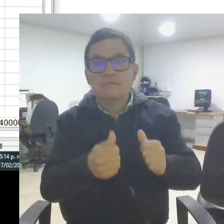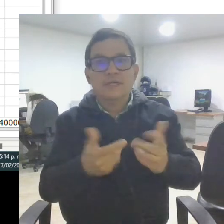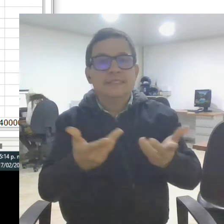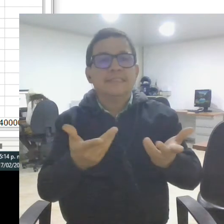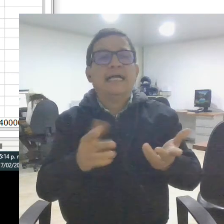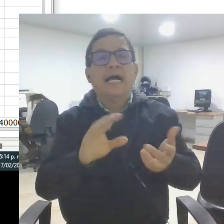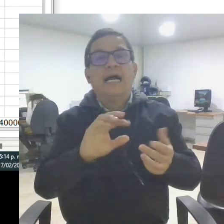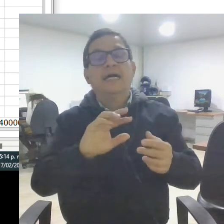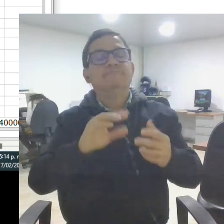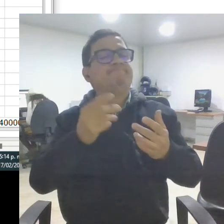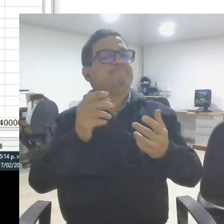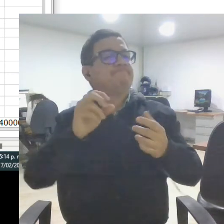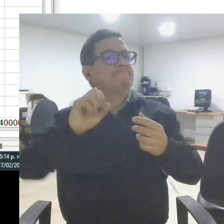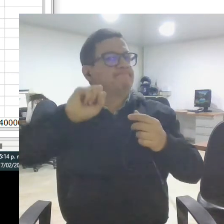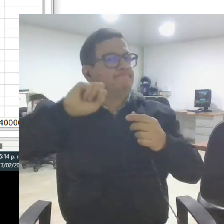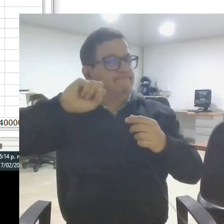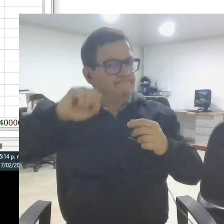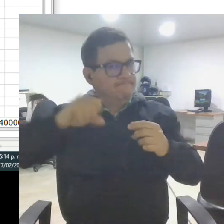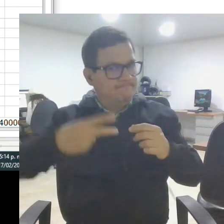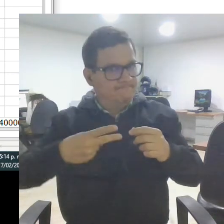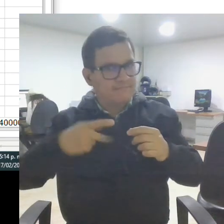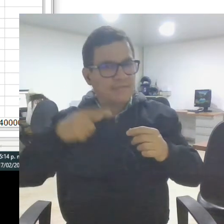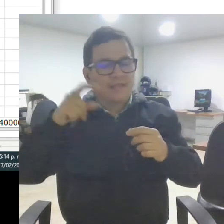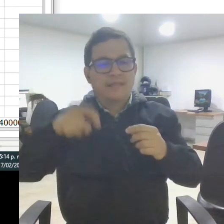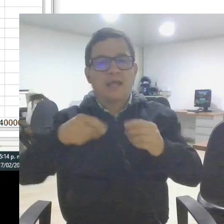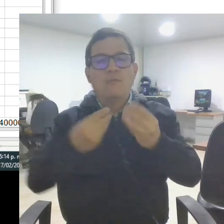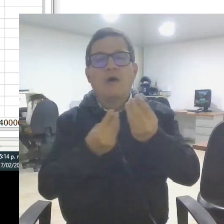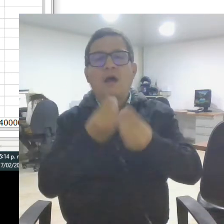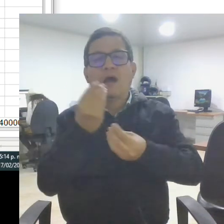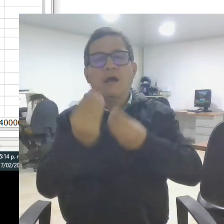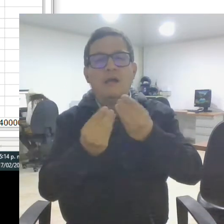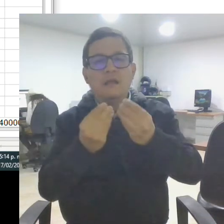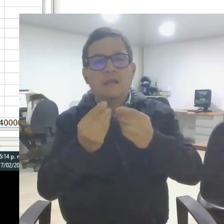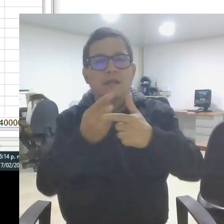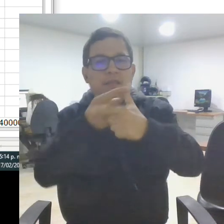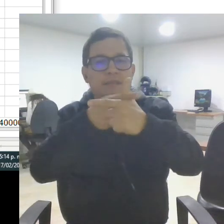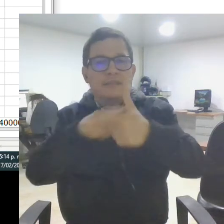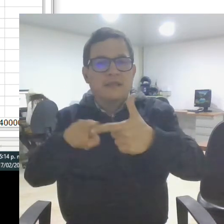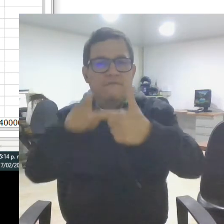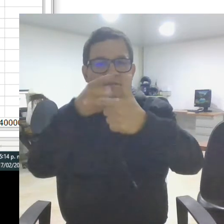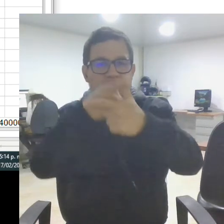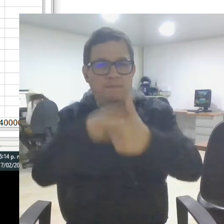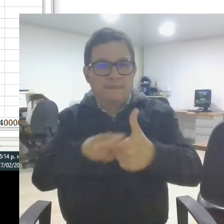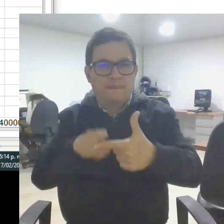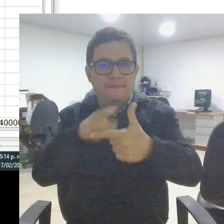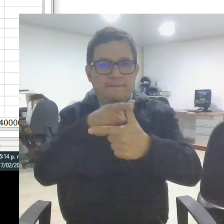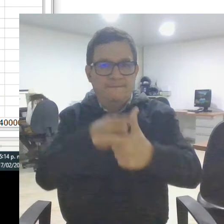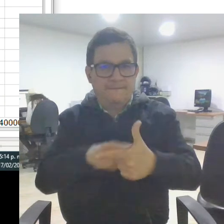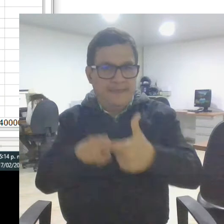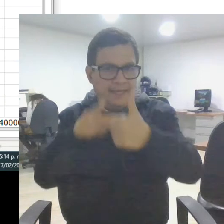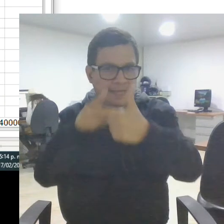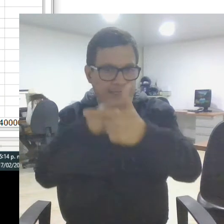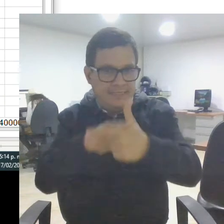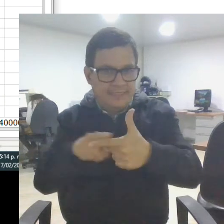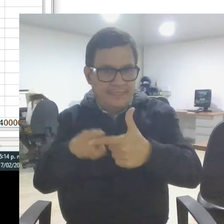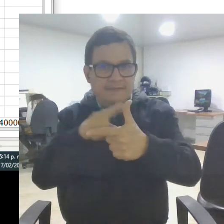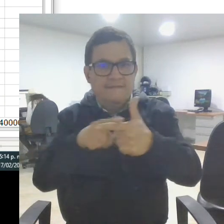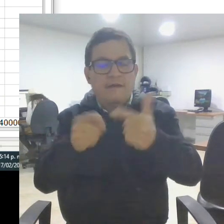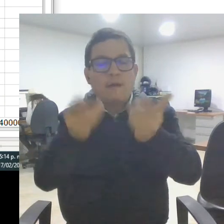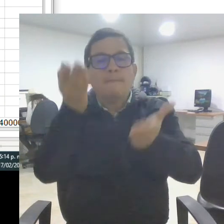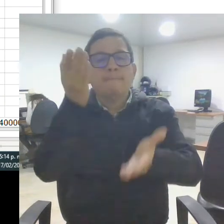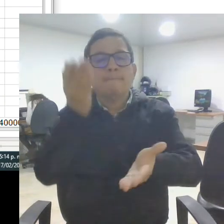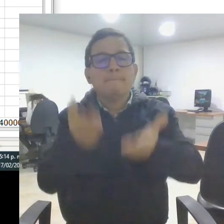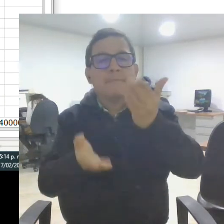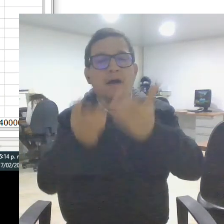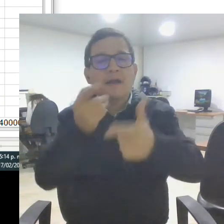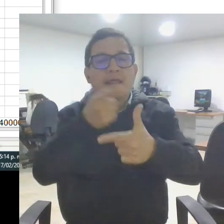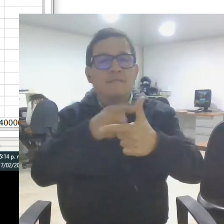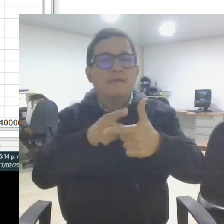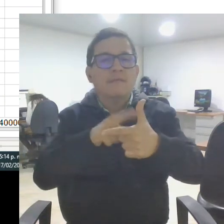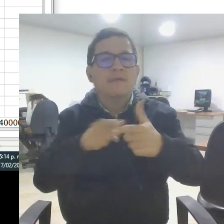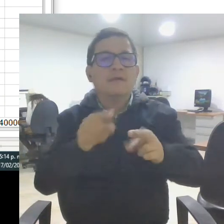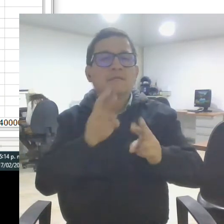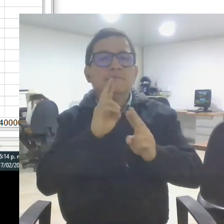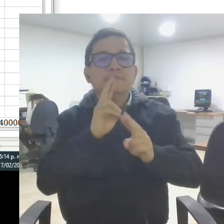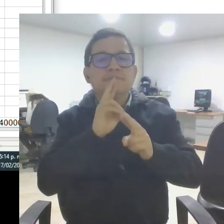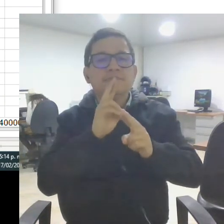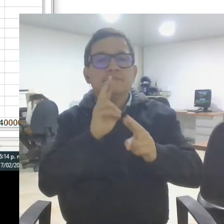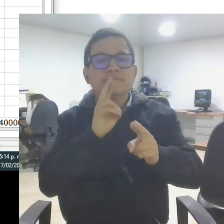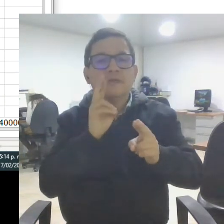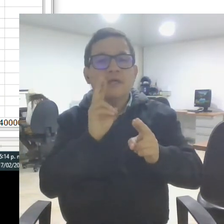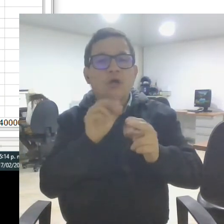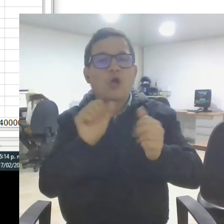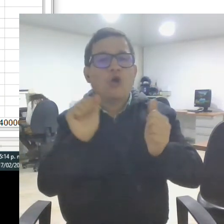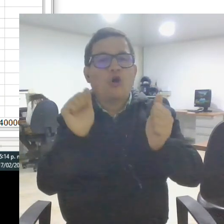paso es comenzar a dividir la variable de la respuesta con